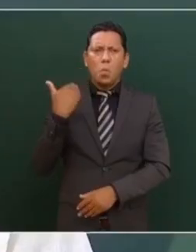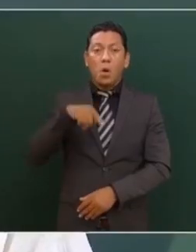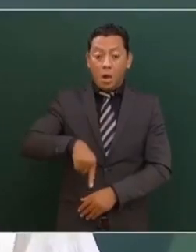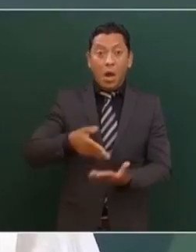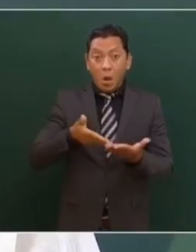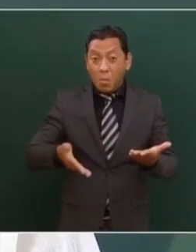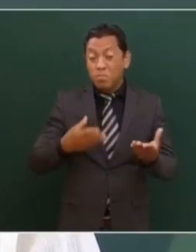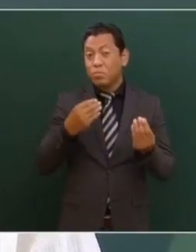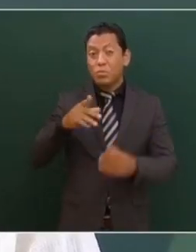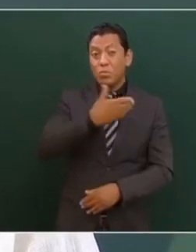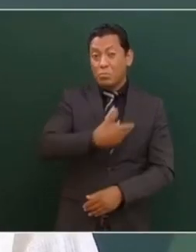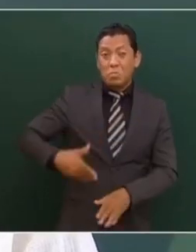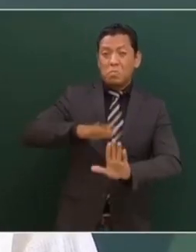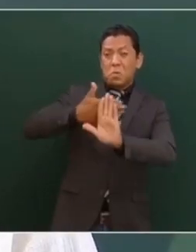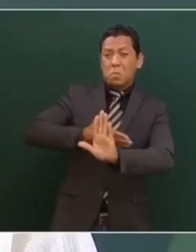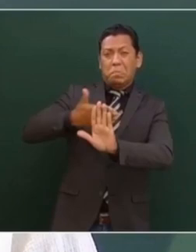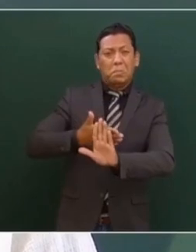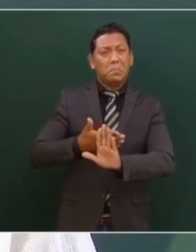como ahora.